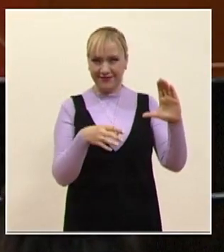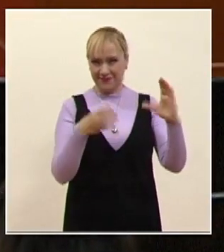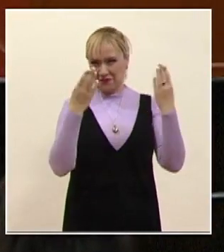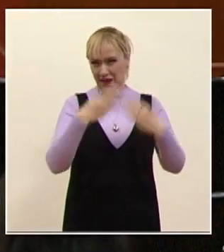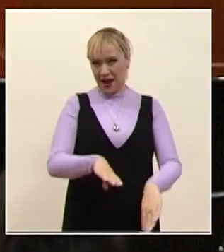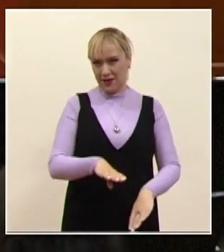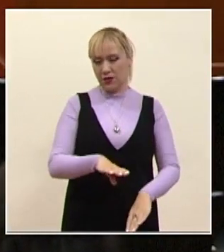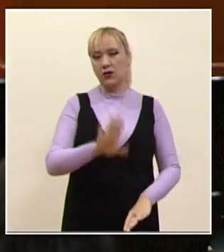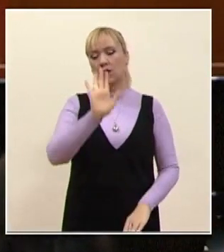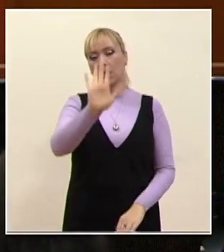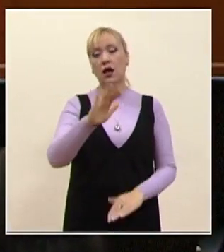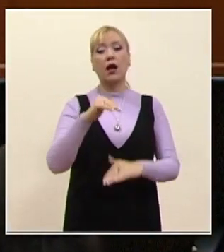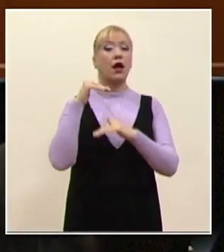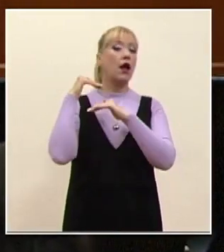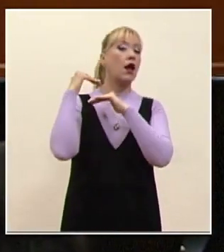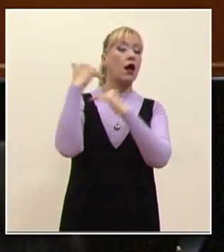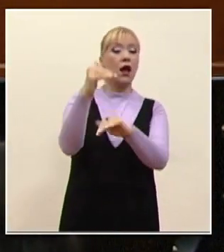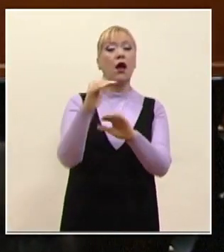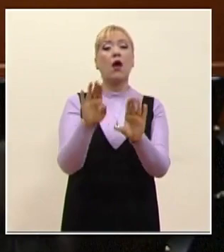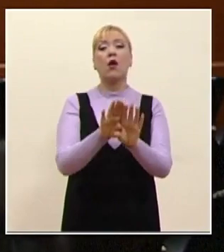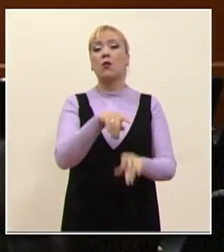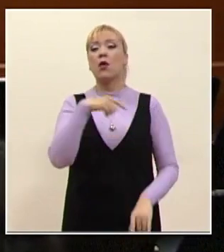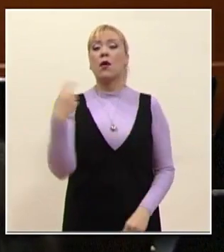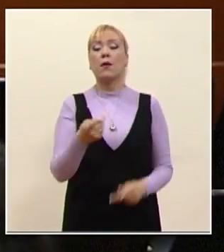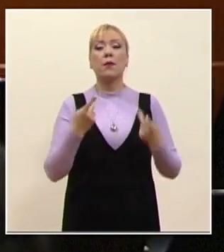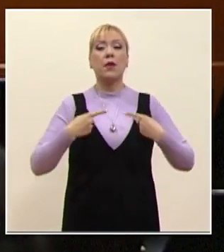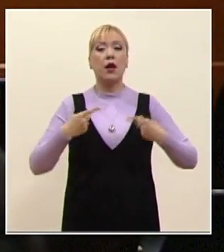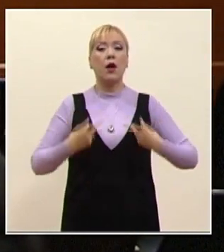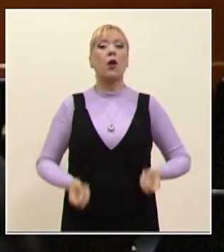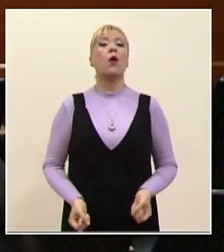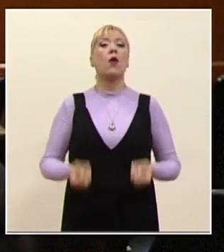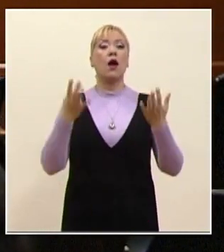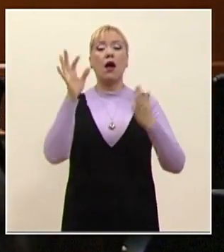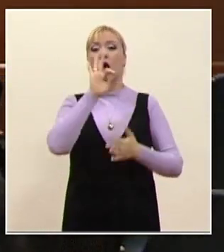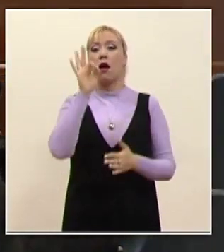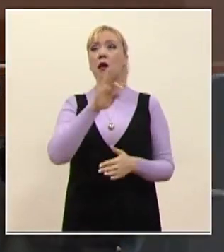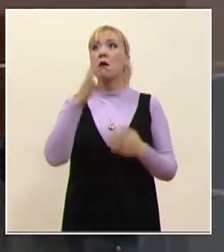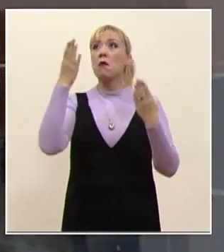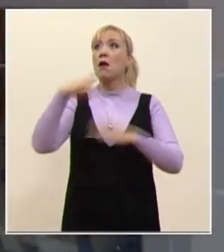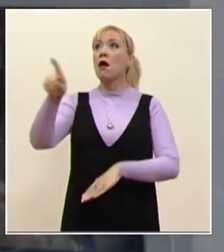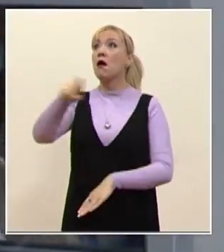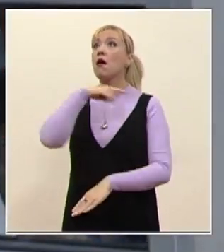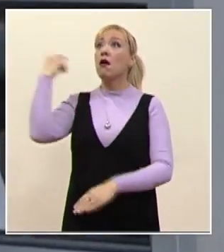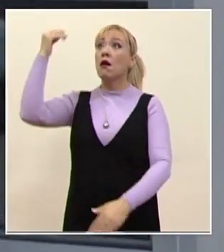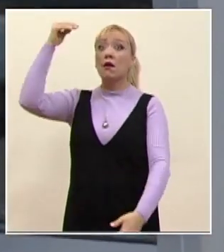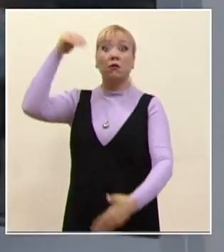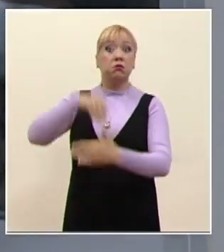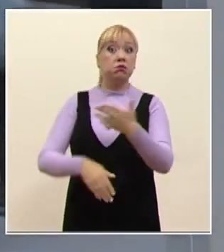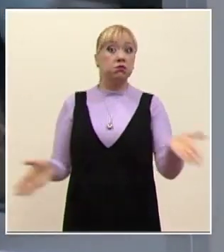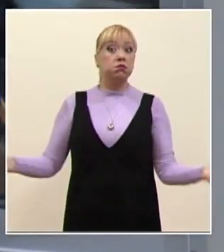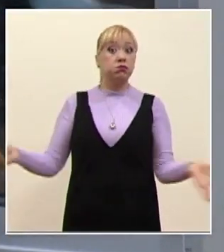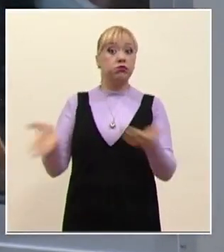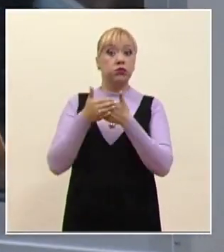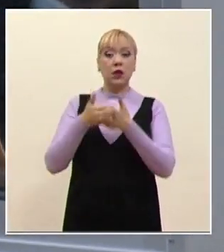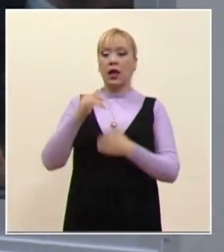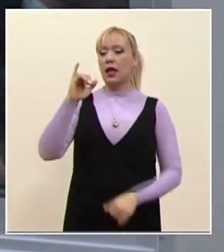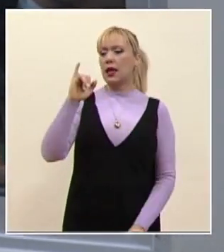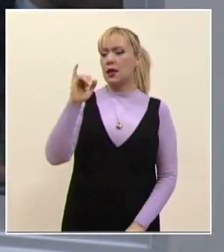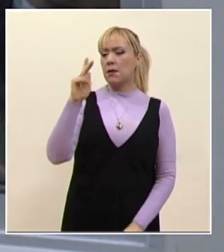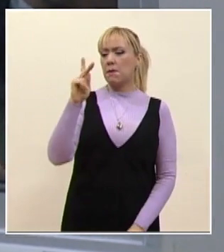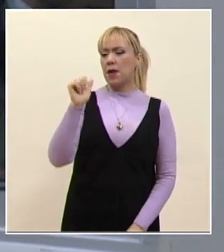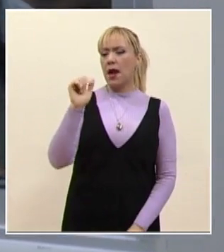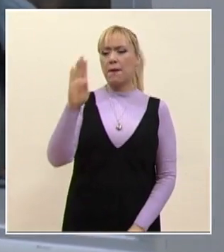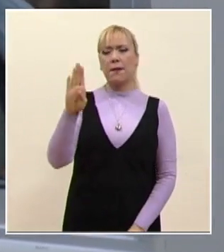límite que se garantizará a los ahorradores en caso de la quiebra de un banco a través del IPAB, tiene una